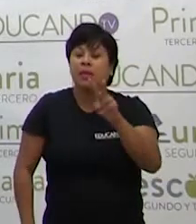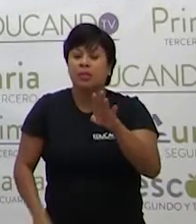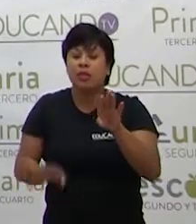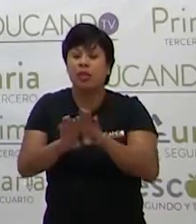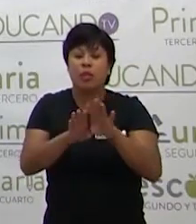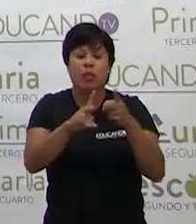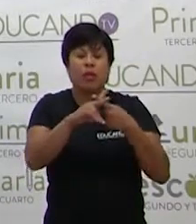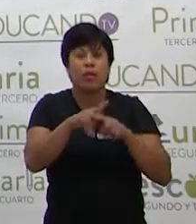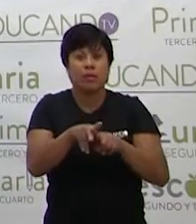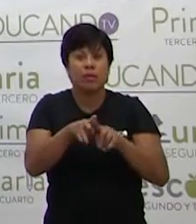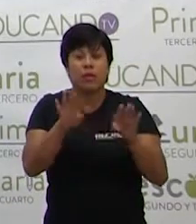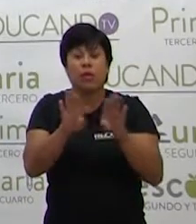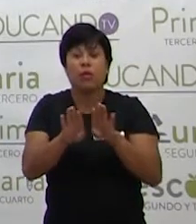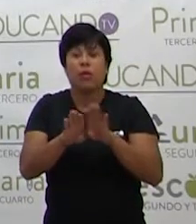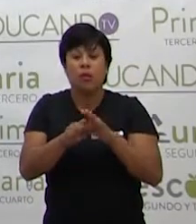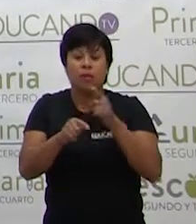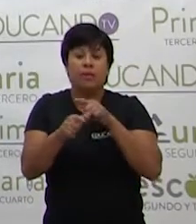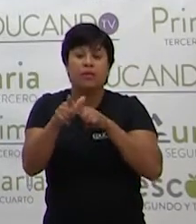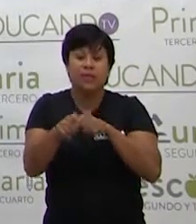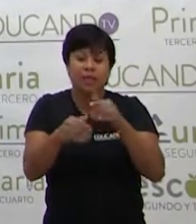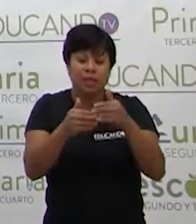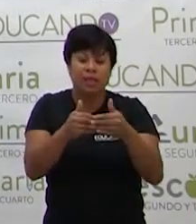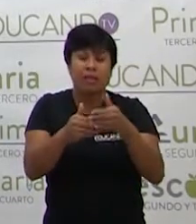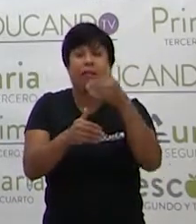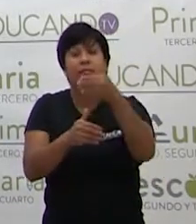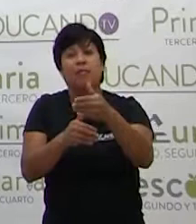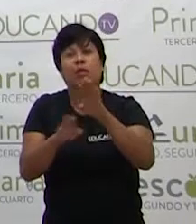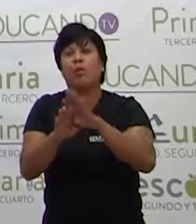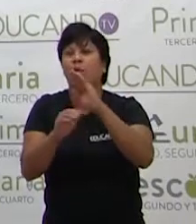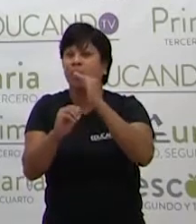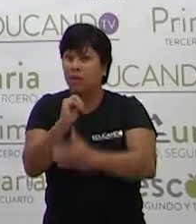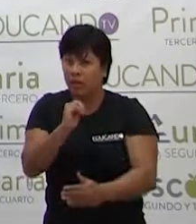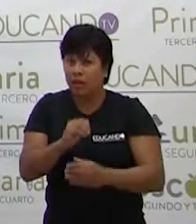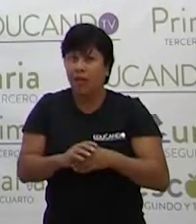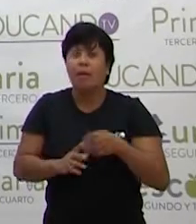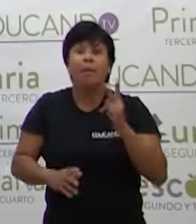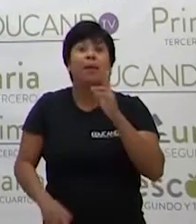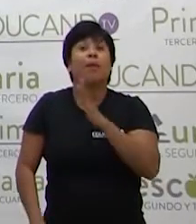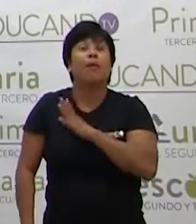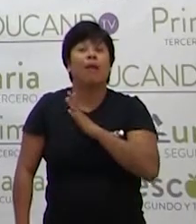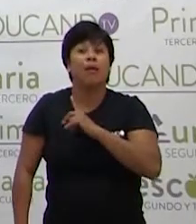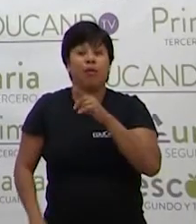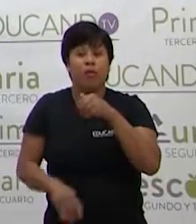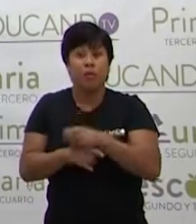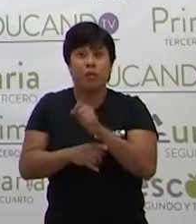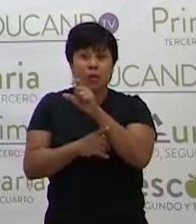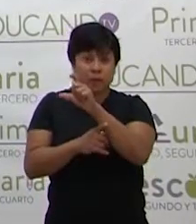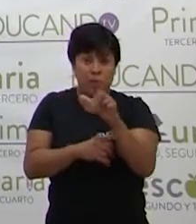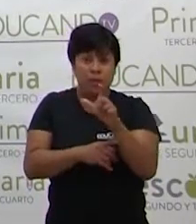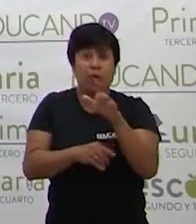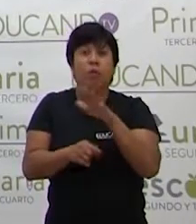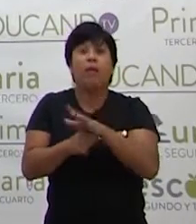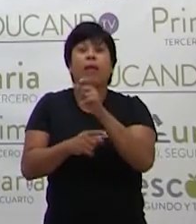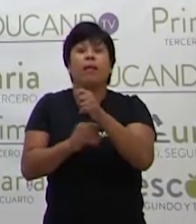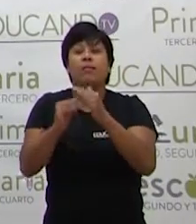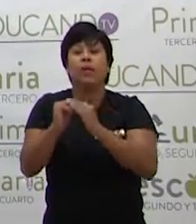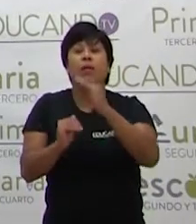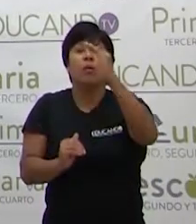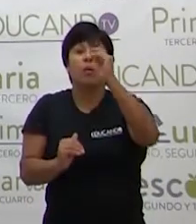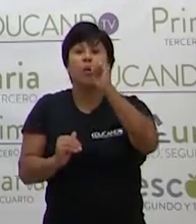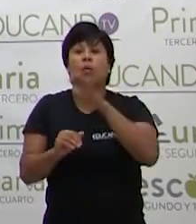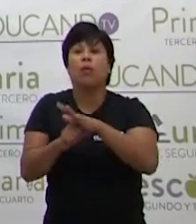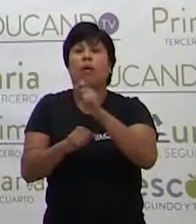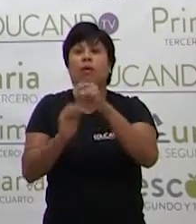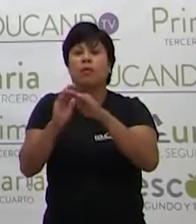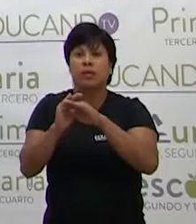cómo inicia y en el que sigue y a lo mejor en el que finaliza. Pero hay una cifra que determina cuál es mayor y